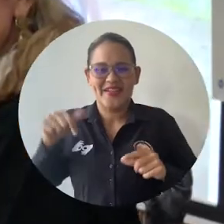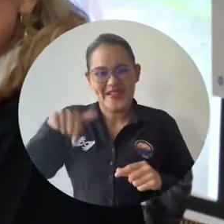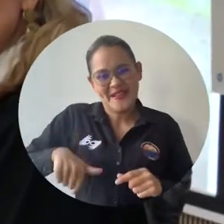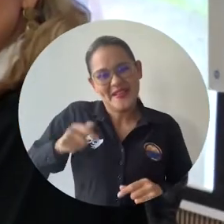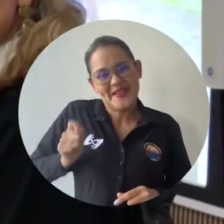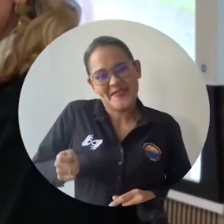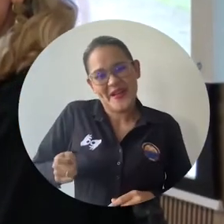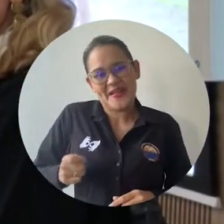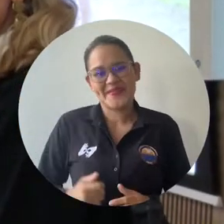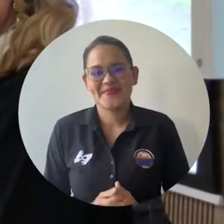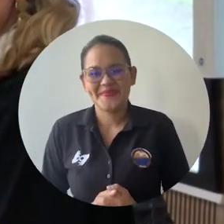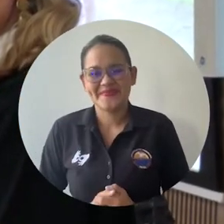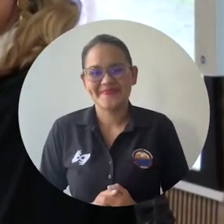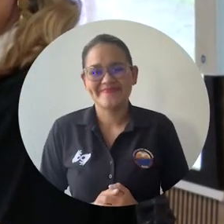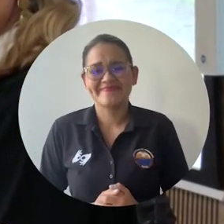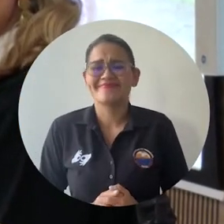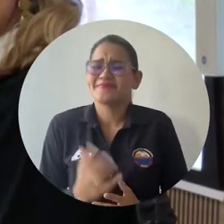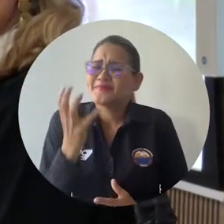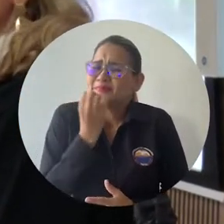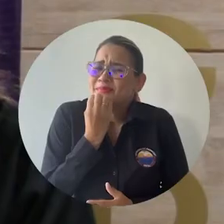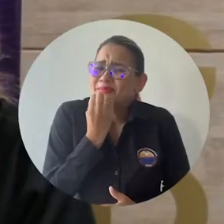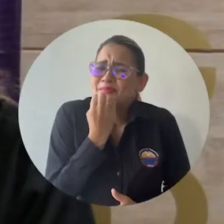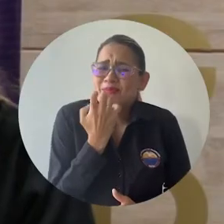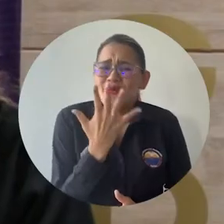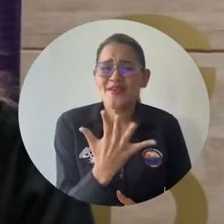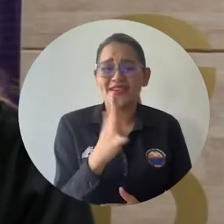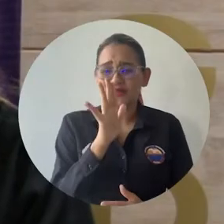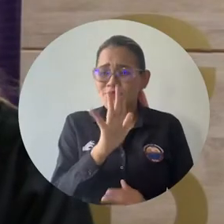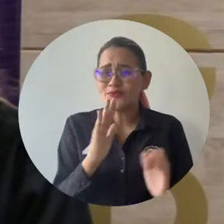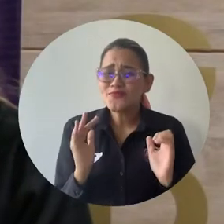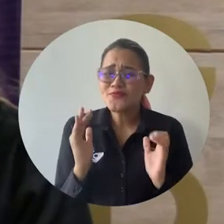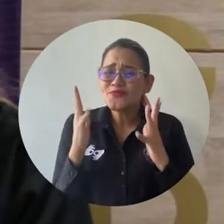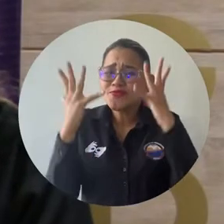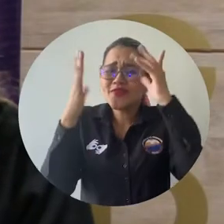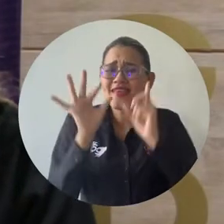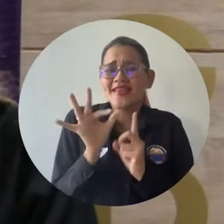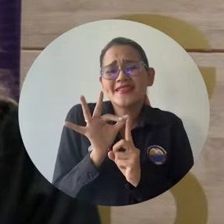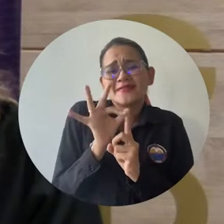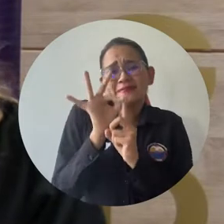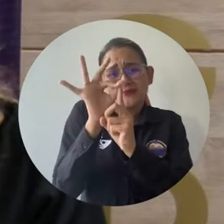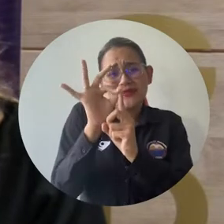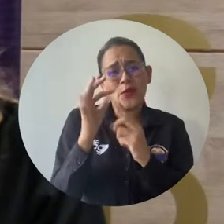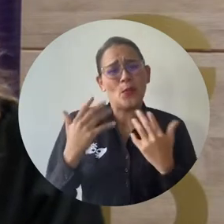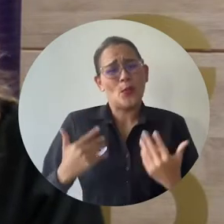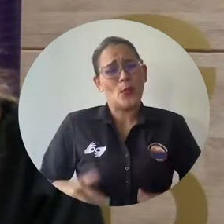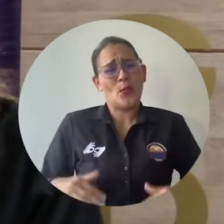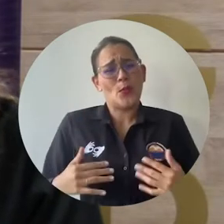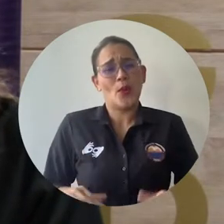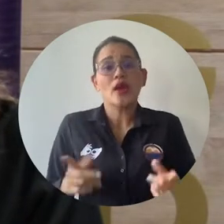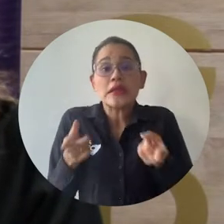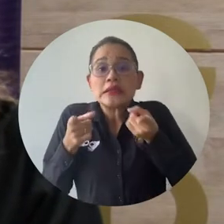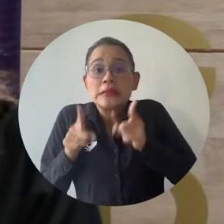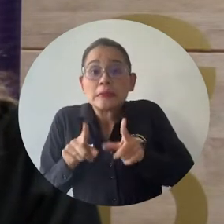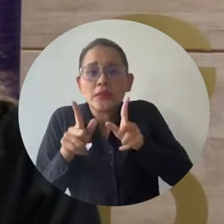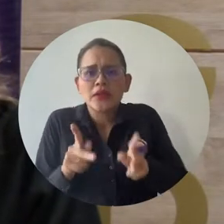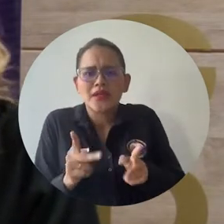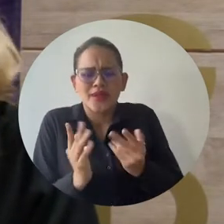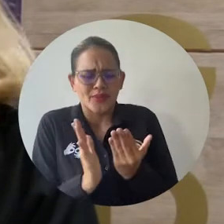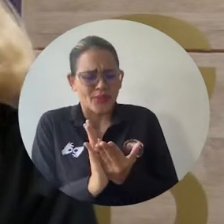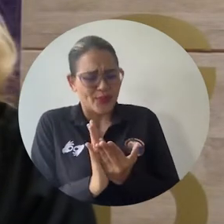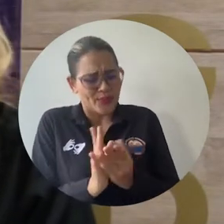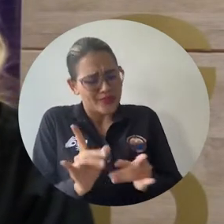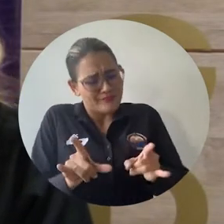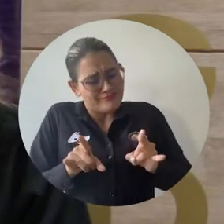abogado o abogada de esta universidad. Es hermosa este tipo de ceremonias, como lo dije,